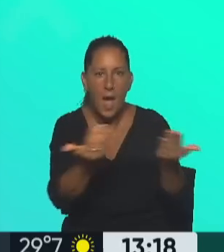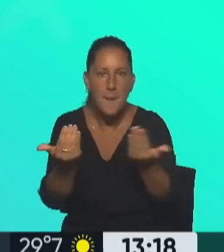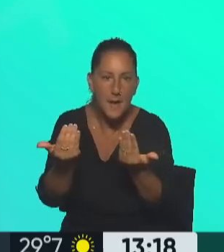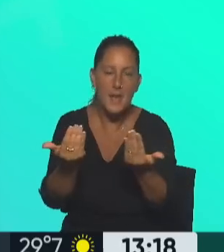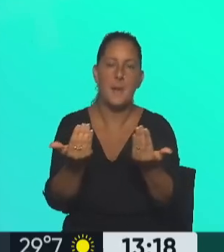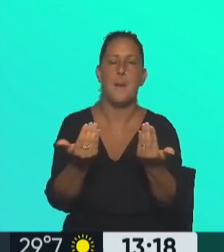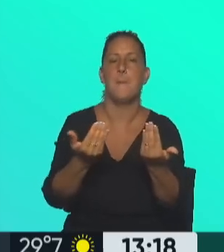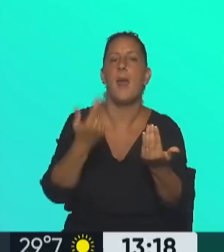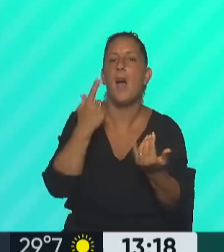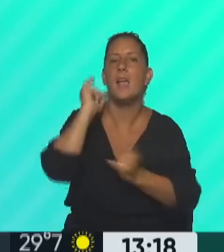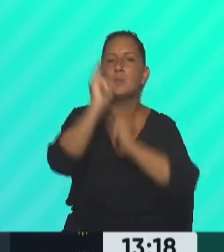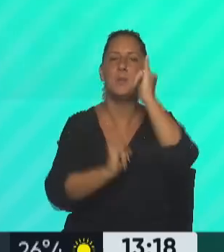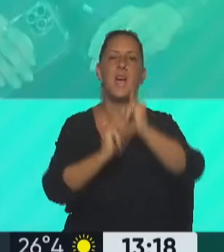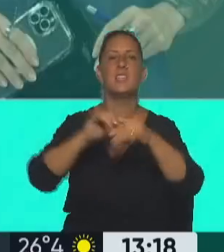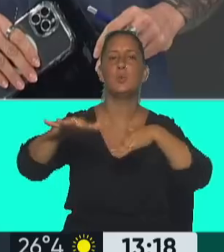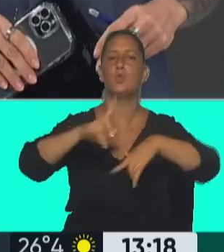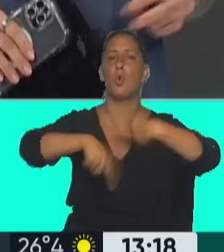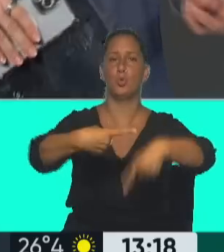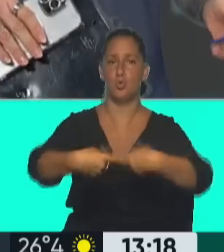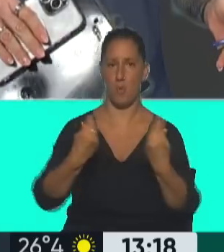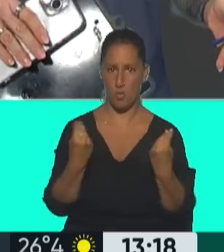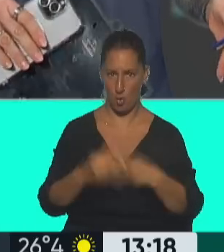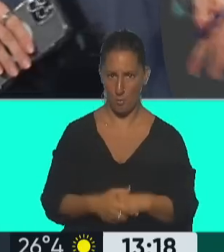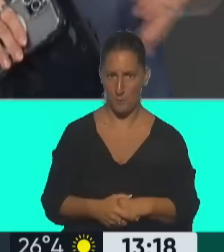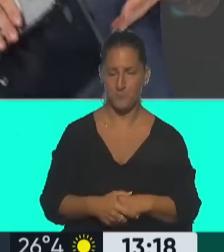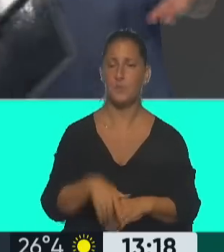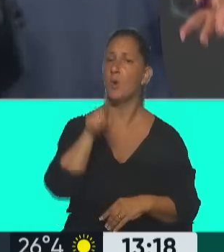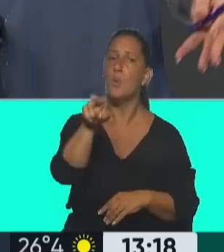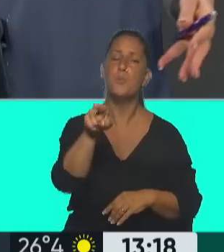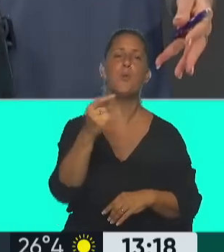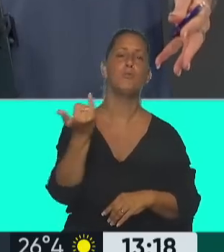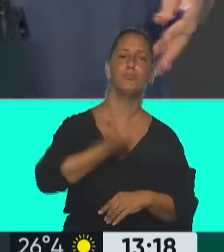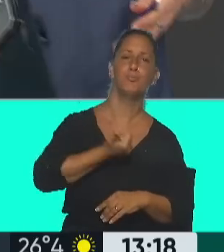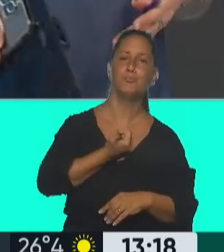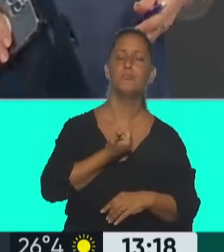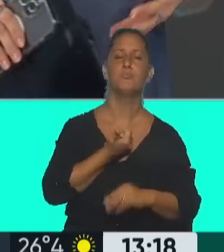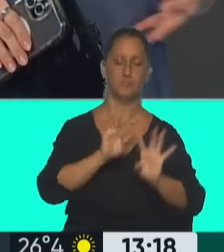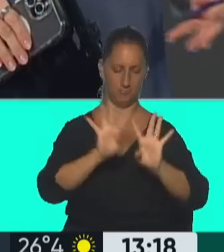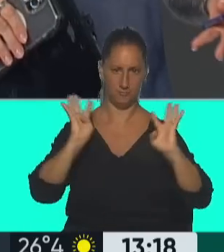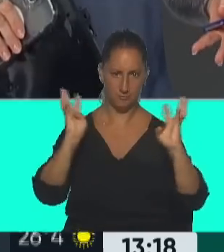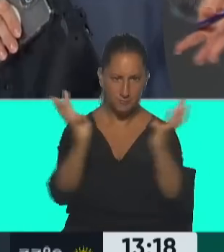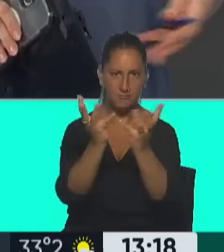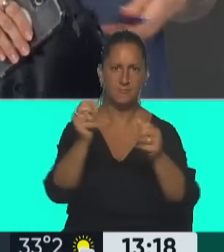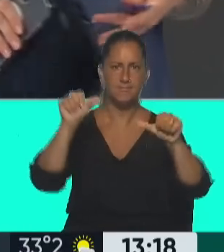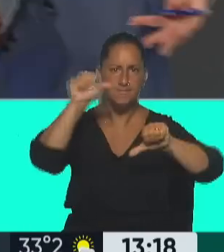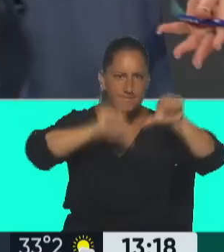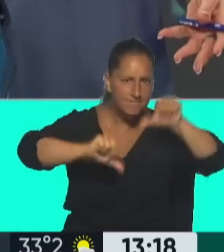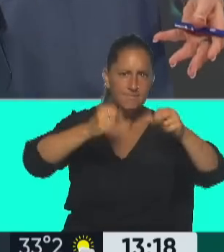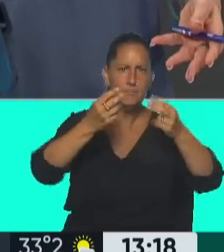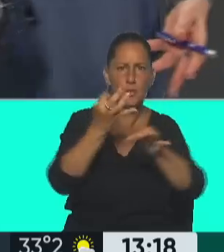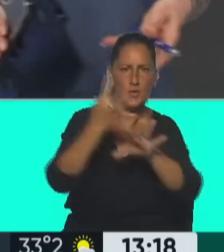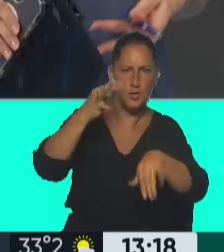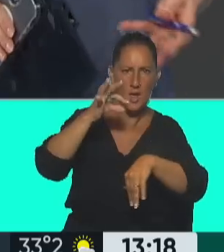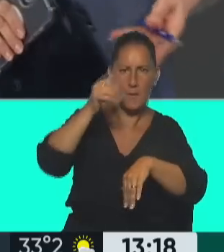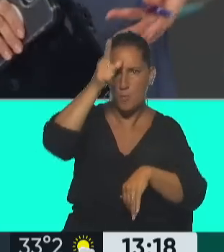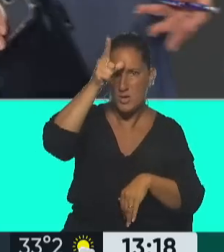Cómo sigue la situación Magaly por lo que vos contabas en principio las pericias toda la zona cercada y también esto de Buscar testigos porque estamos hablando